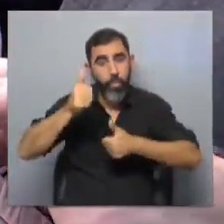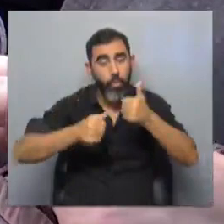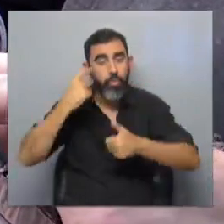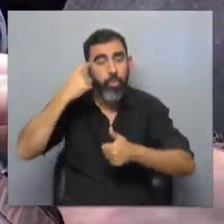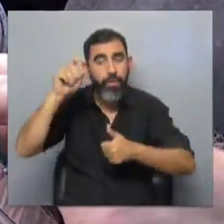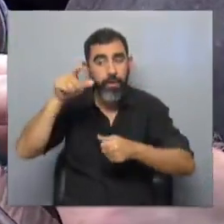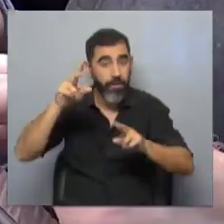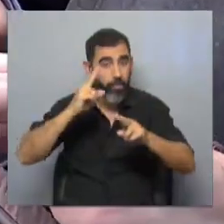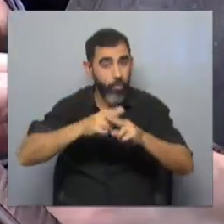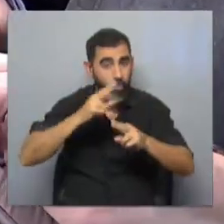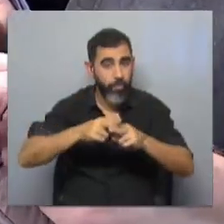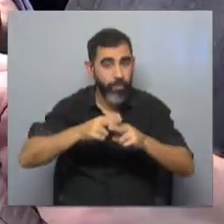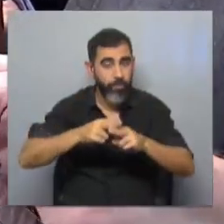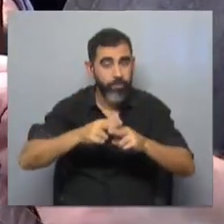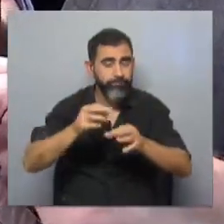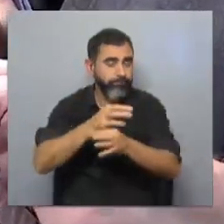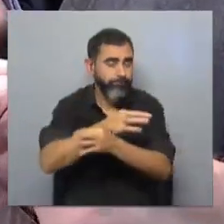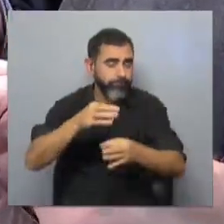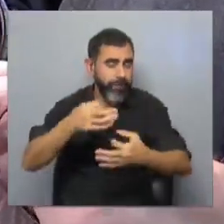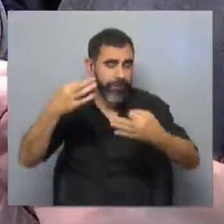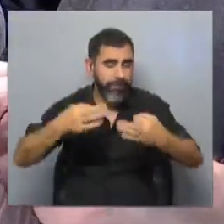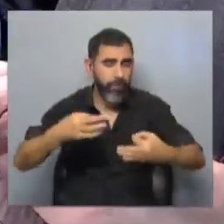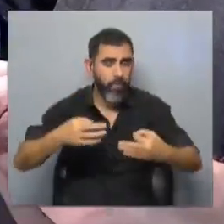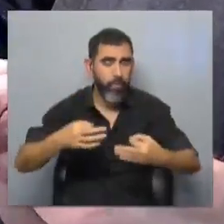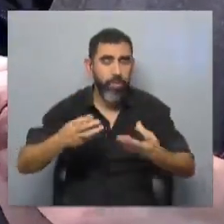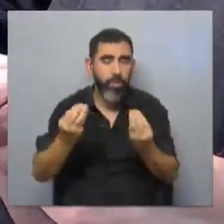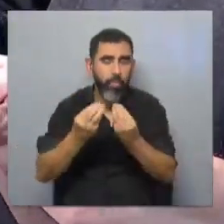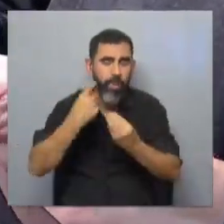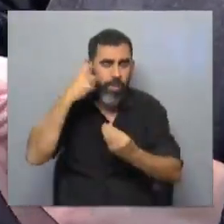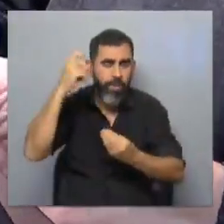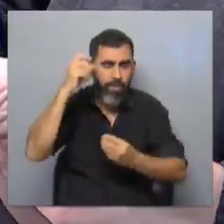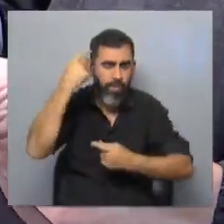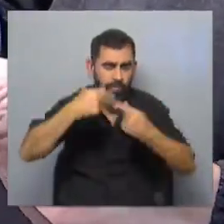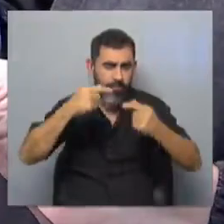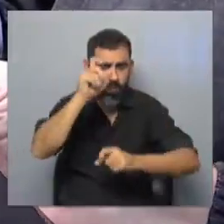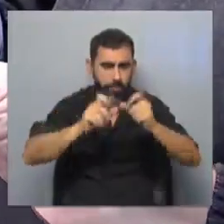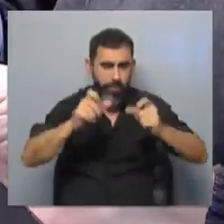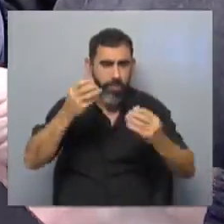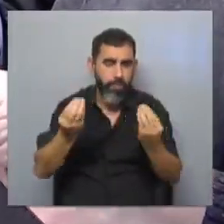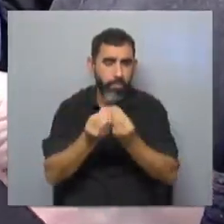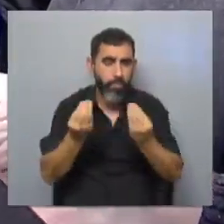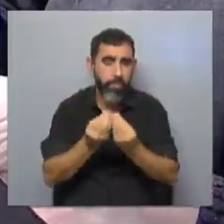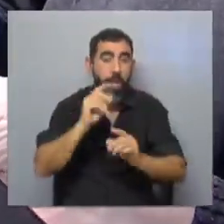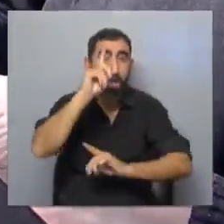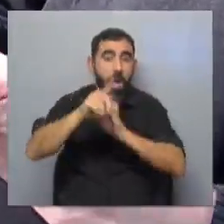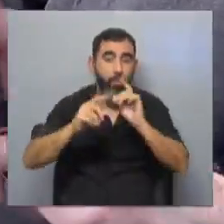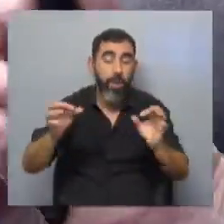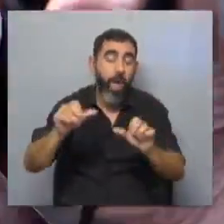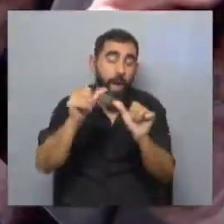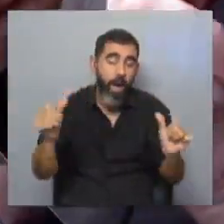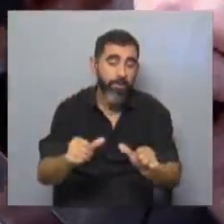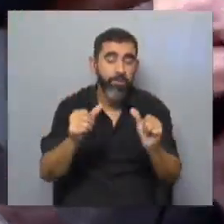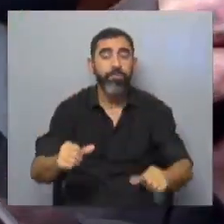ideas va a ser un éxito y vamos a tener muchas ideas de mucha gente, y bueno, alguna vamos a concretar.